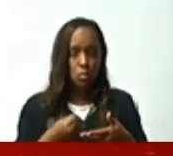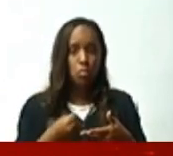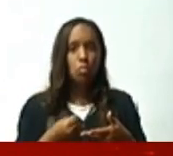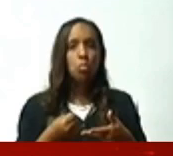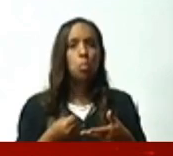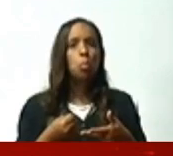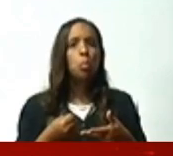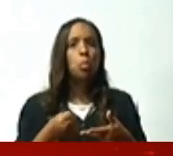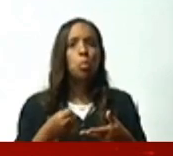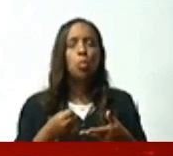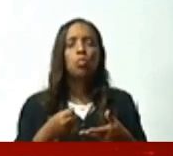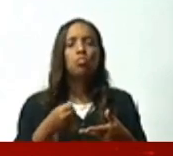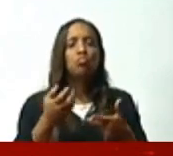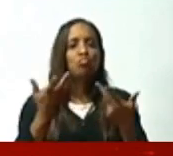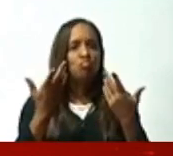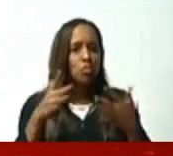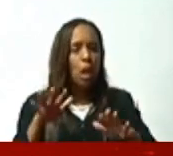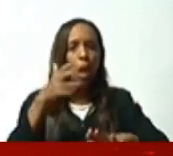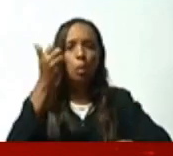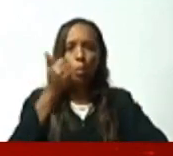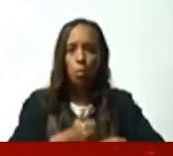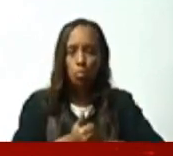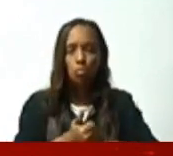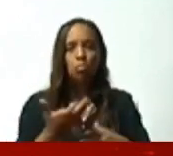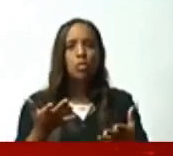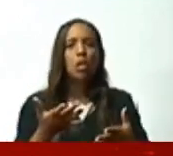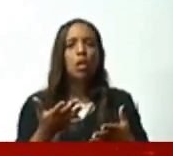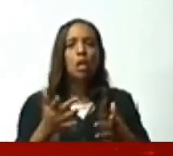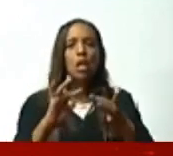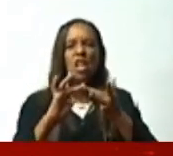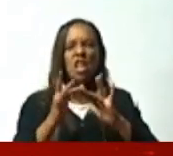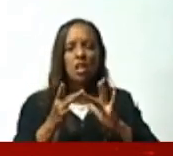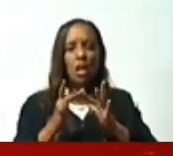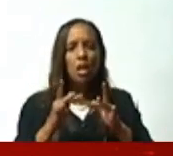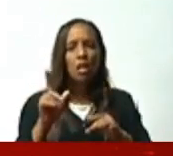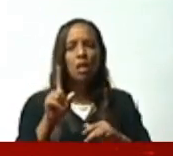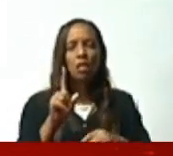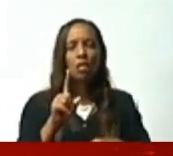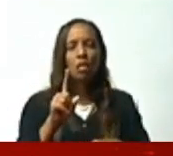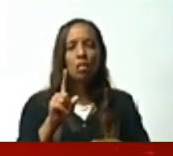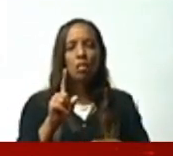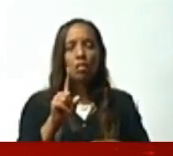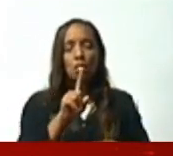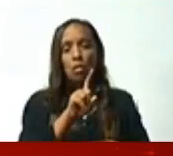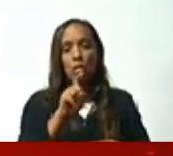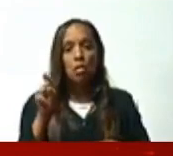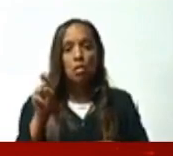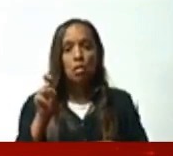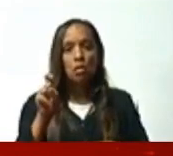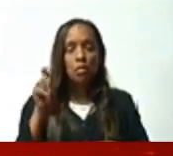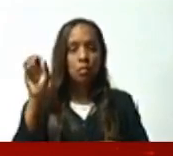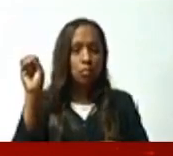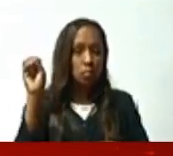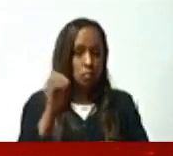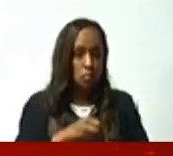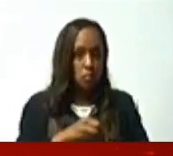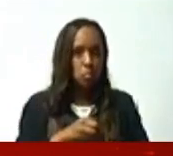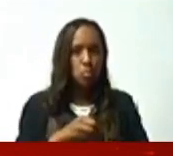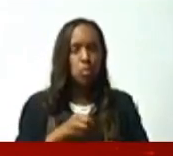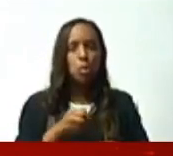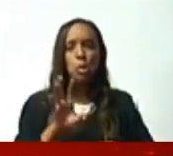la telefonía de internet ha sido rehabilitado, que el 100% de la telefonía que tiene que ver con Claro ha sido